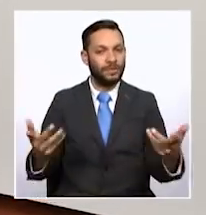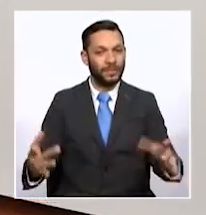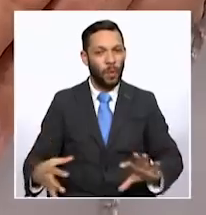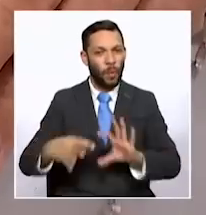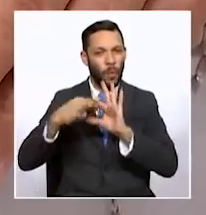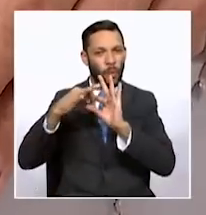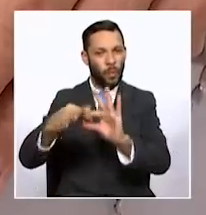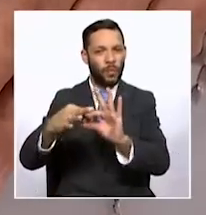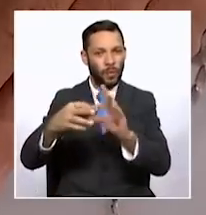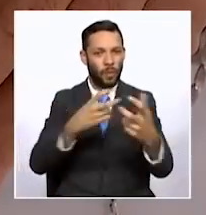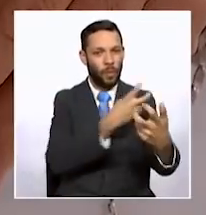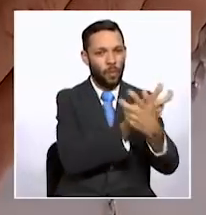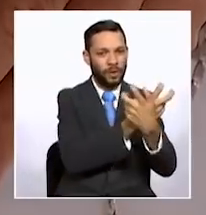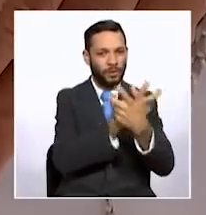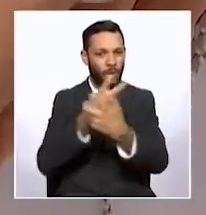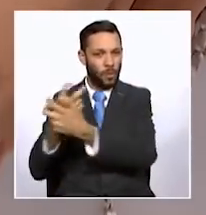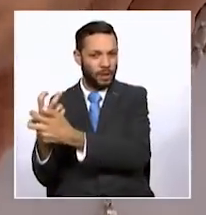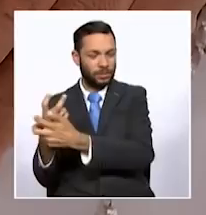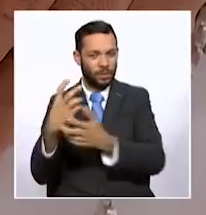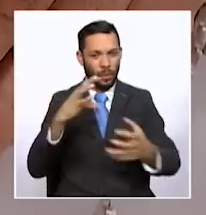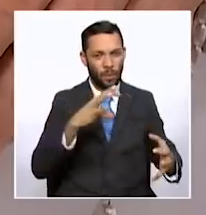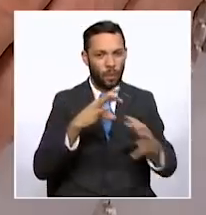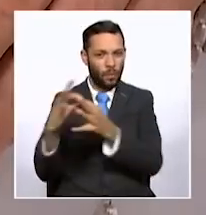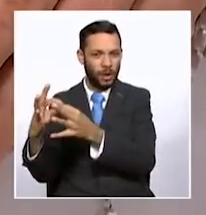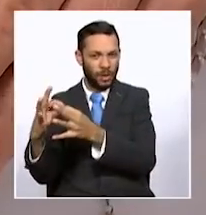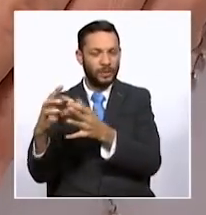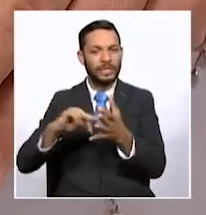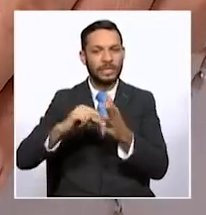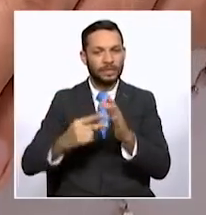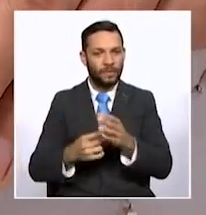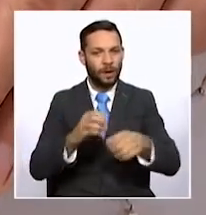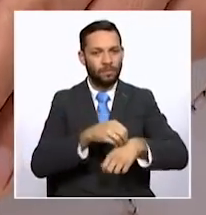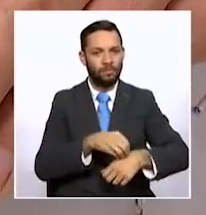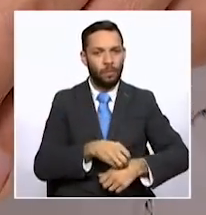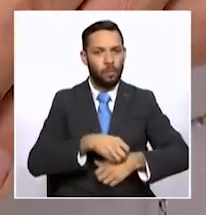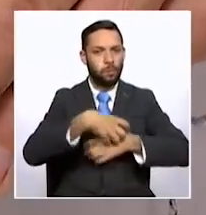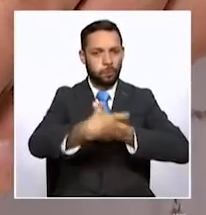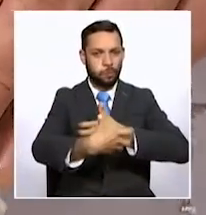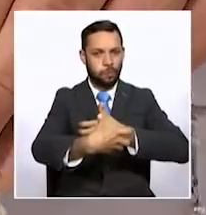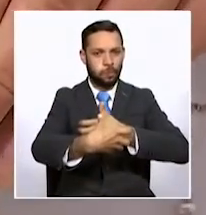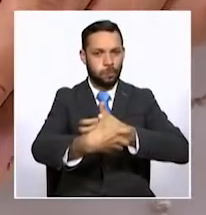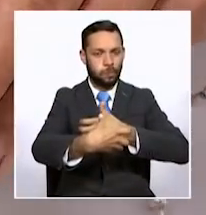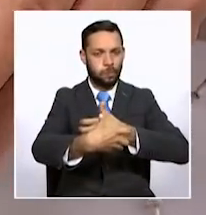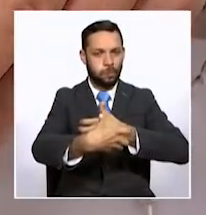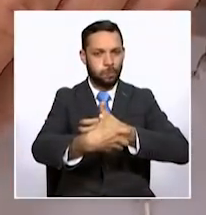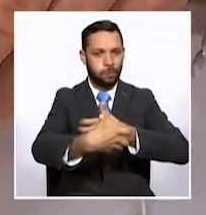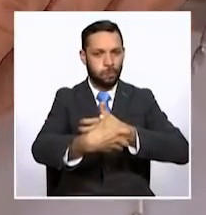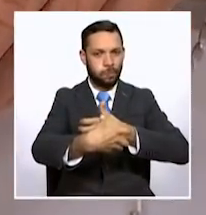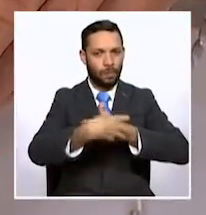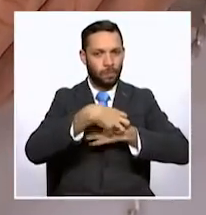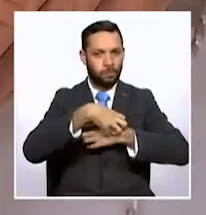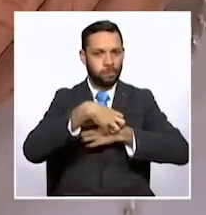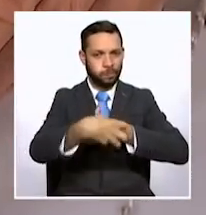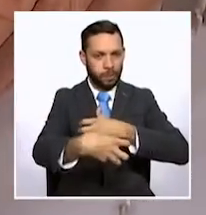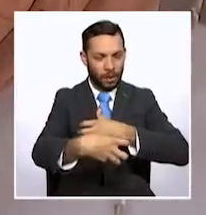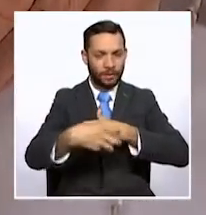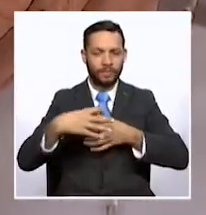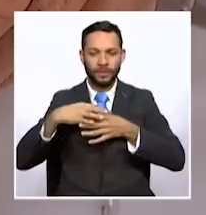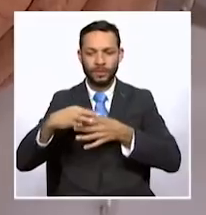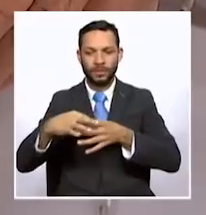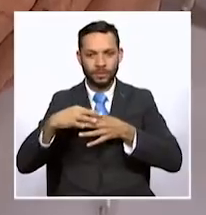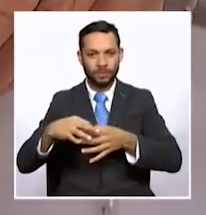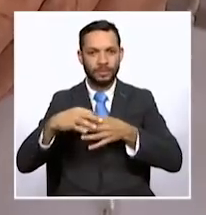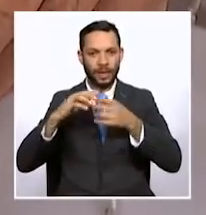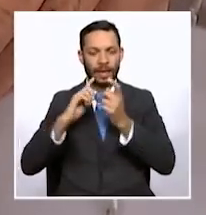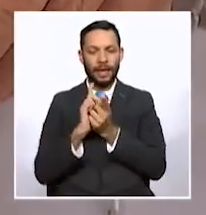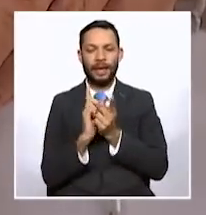hueso que estamos viendo acá, que es el sacro, este hueso de acá que es el sacro con el ilion, que es este de acá. Entonces esta articulación que tenemos acá empieza a hacer unos